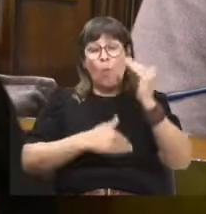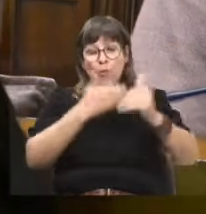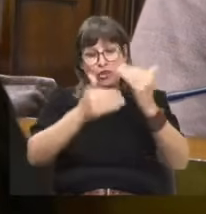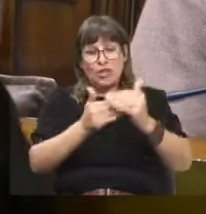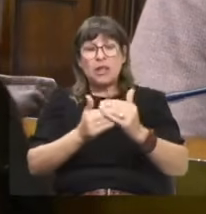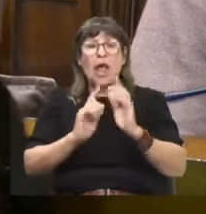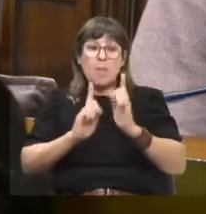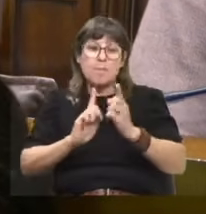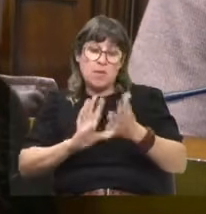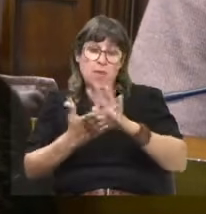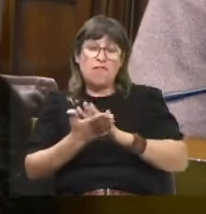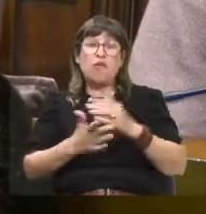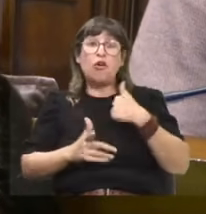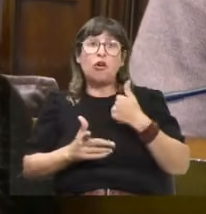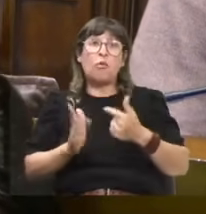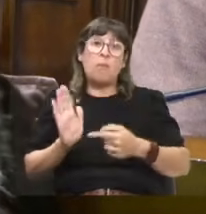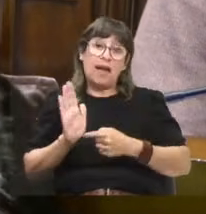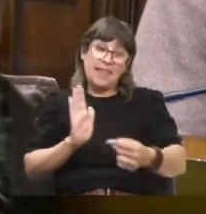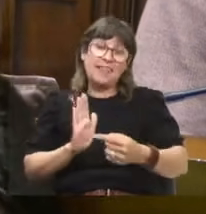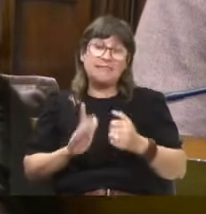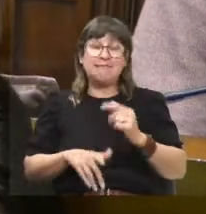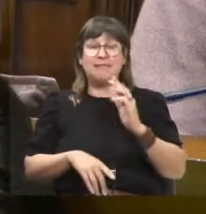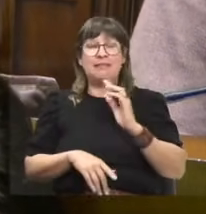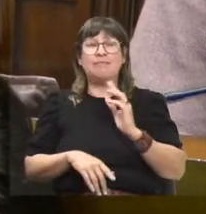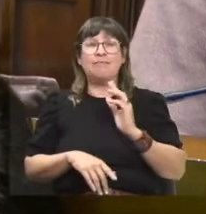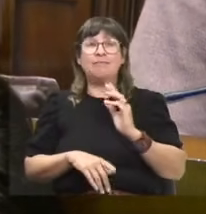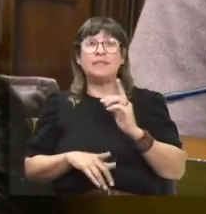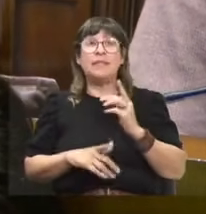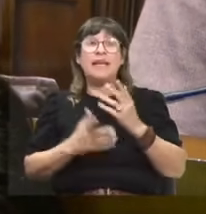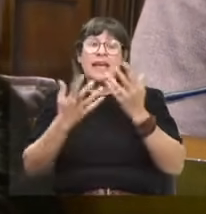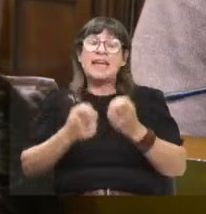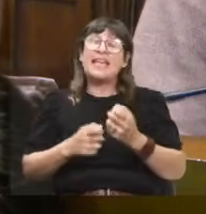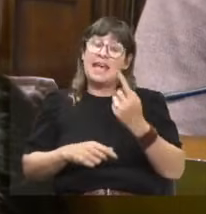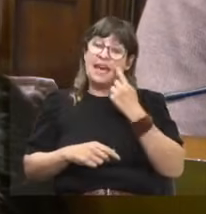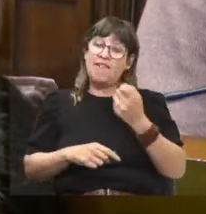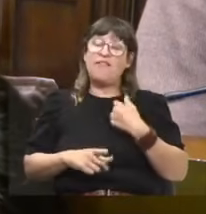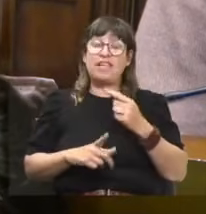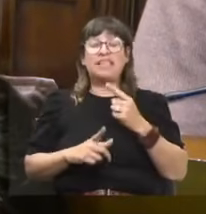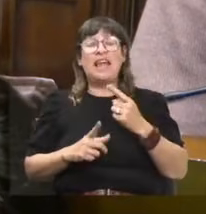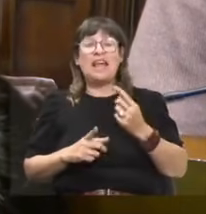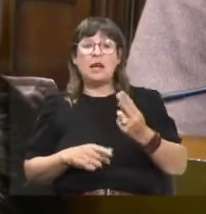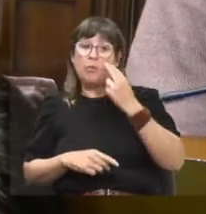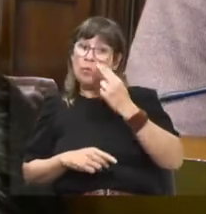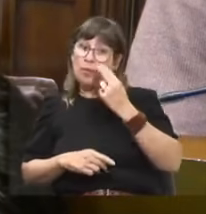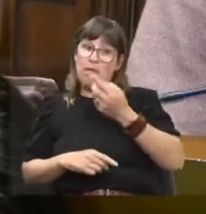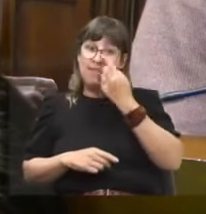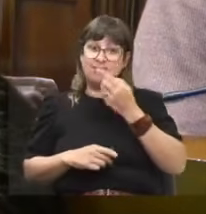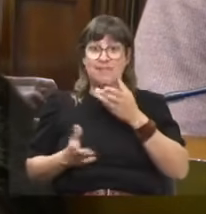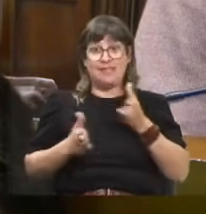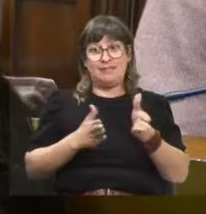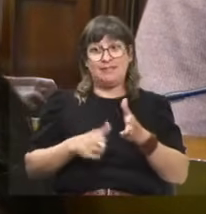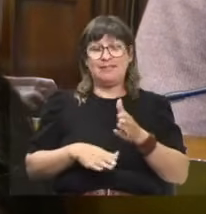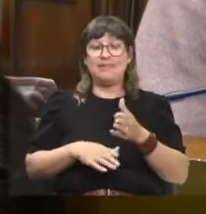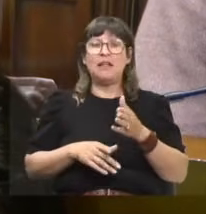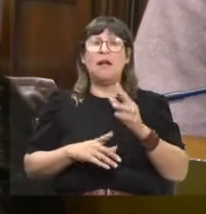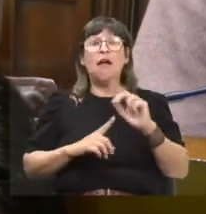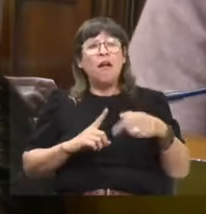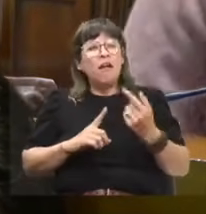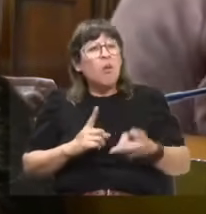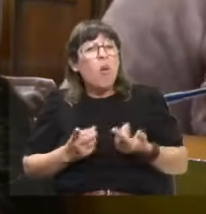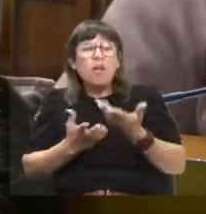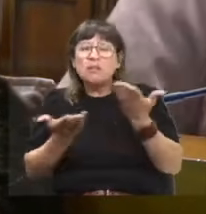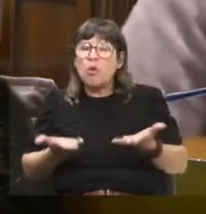que se viene refiriendo el legislador, quiere evitar el conflicto de intereses. ¿Y cuándo se